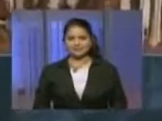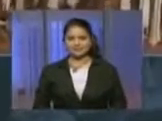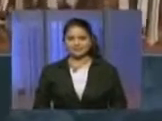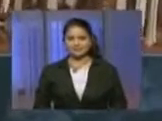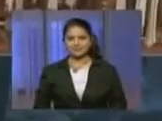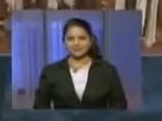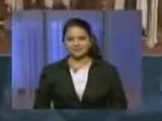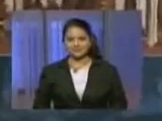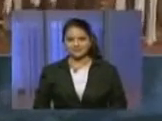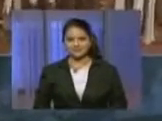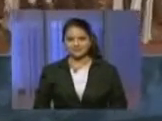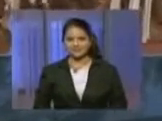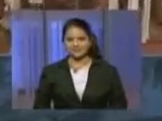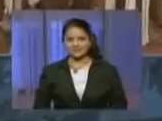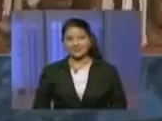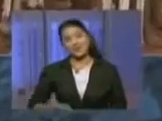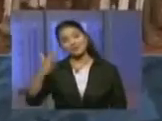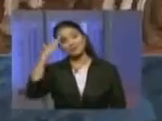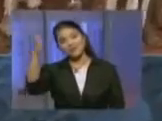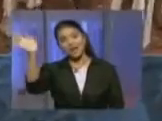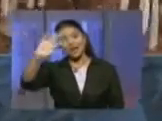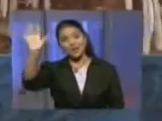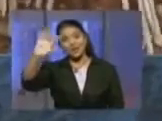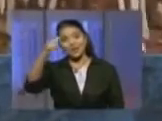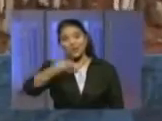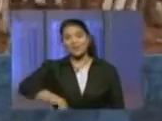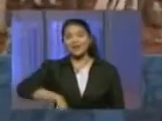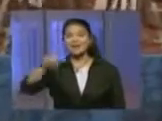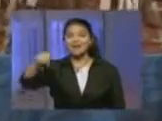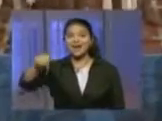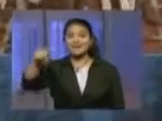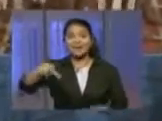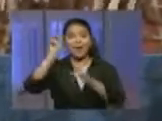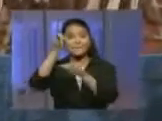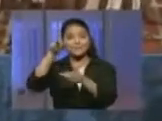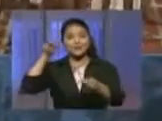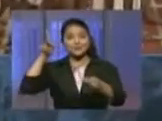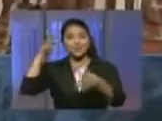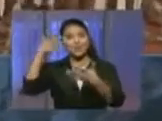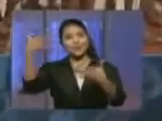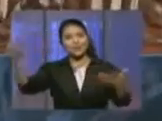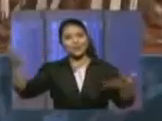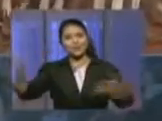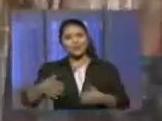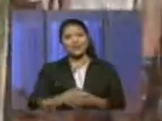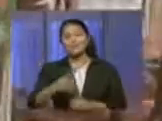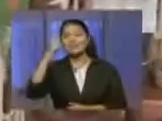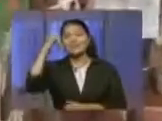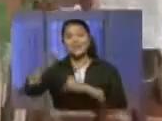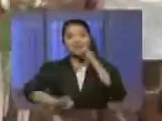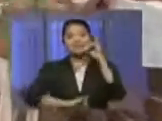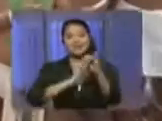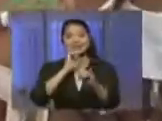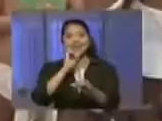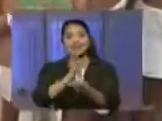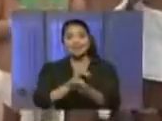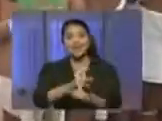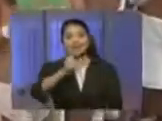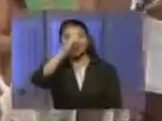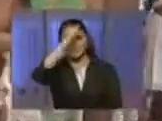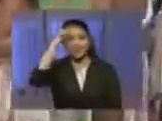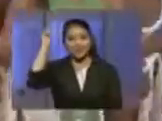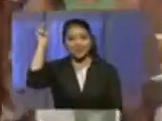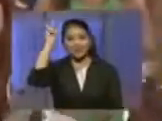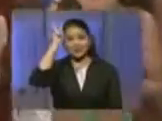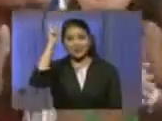Vidal Saludos presidente desde el estado amazonas día internacional de los pueblos y